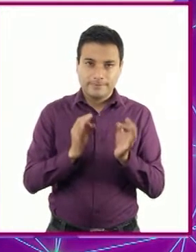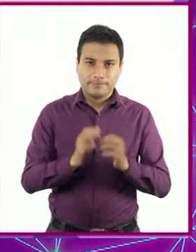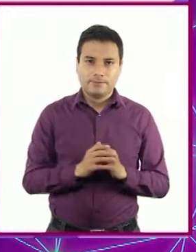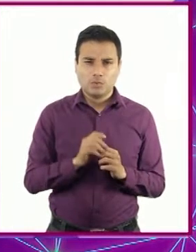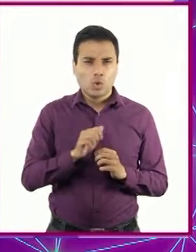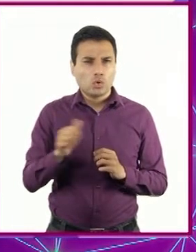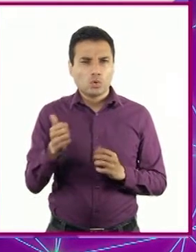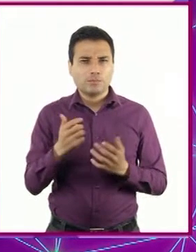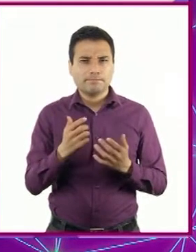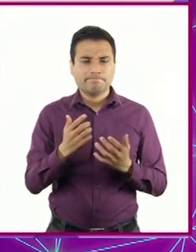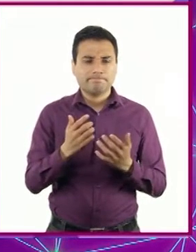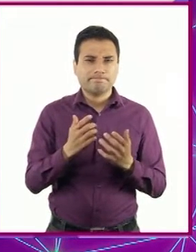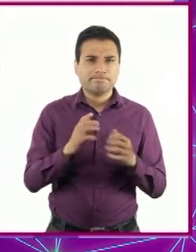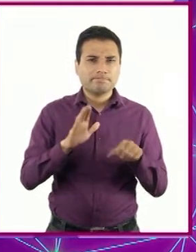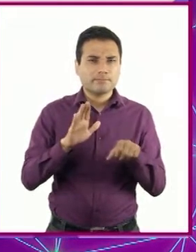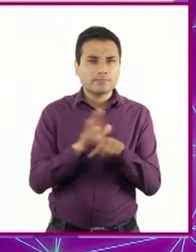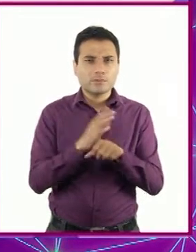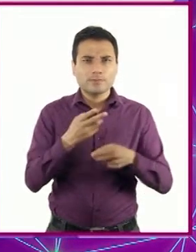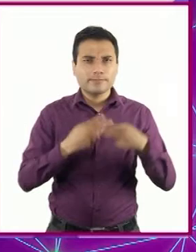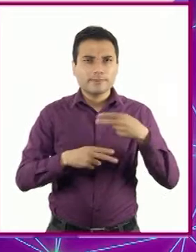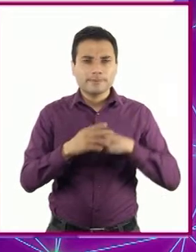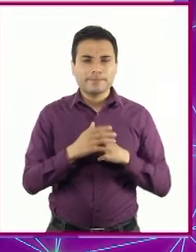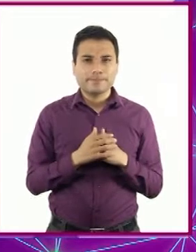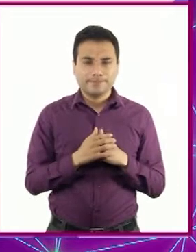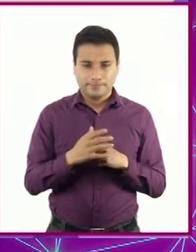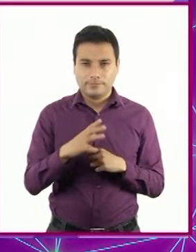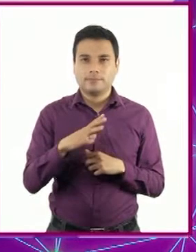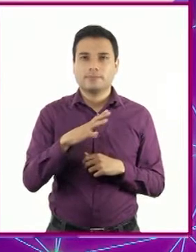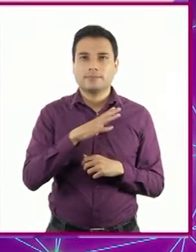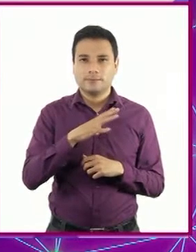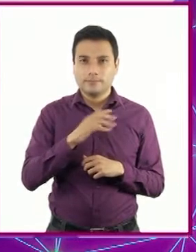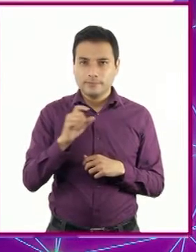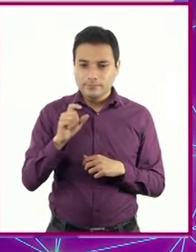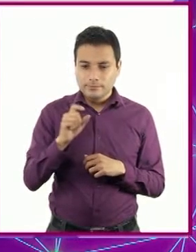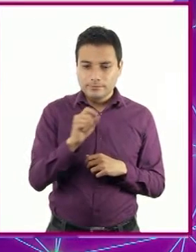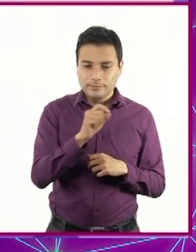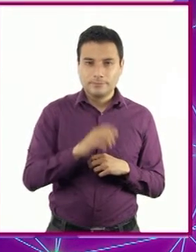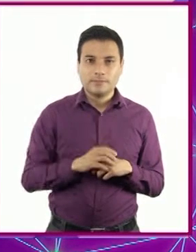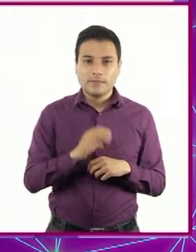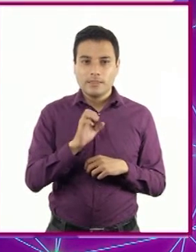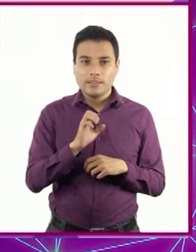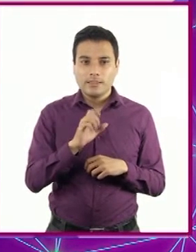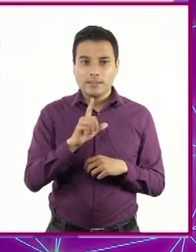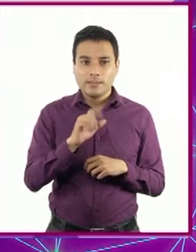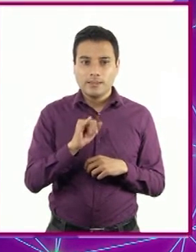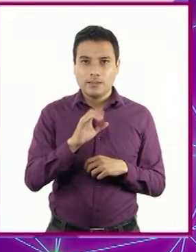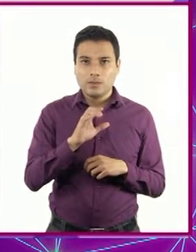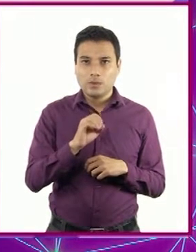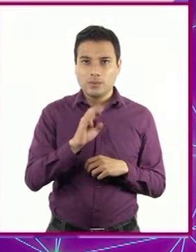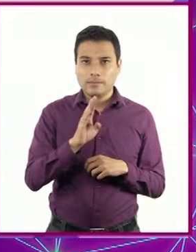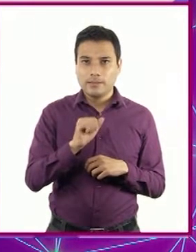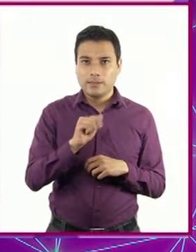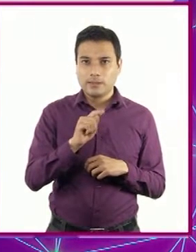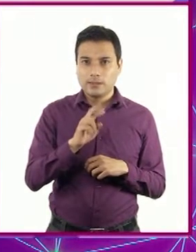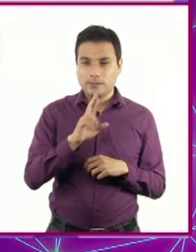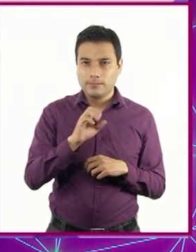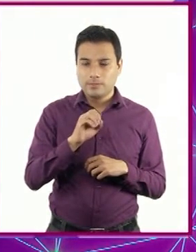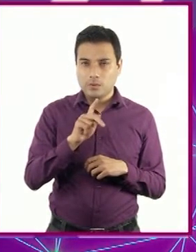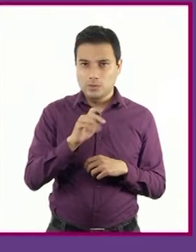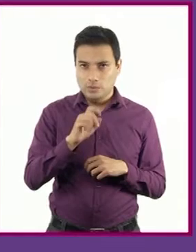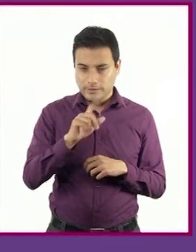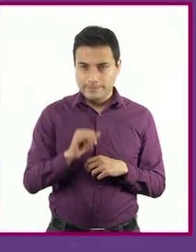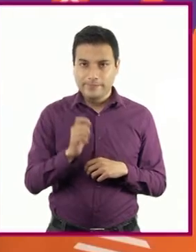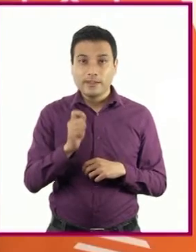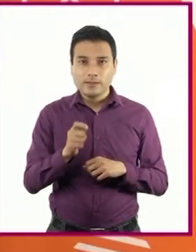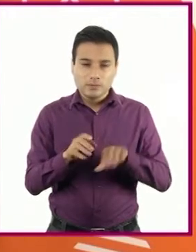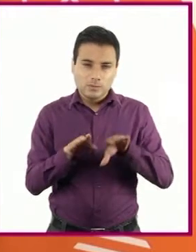factor desencadenante del padecimiento es la presencia de la bacteria Helicobacter pylori, que produce inflamación en las capas